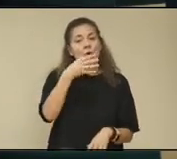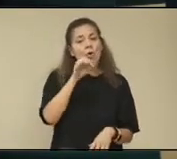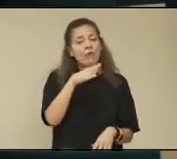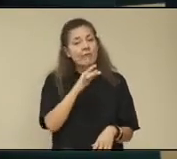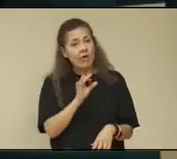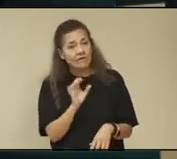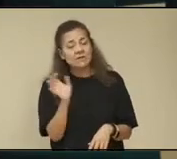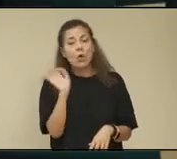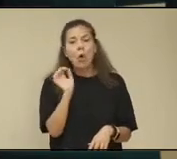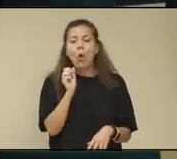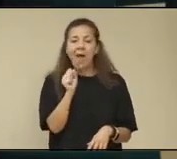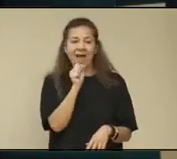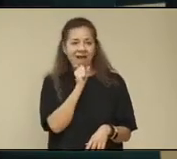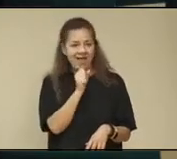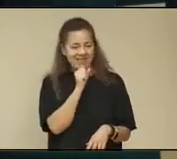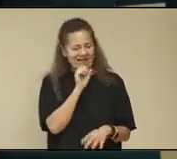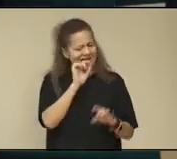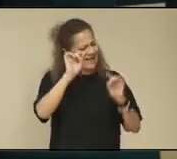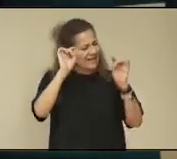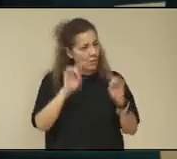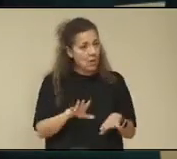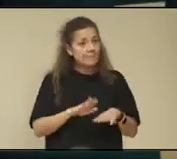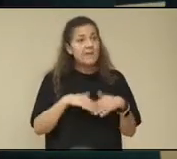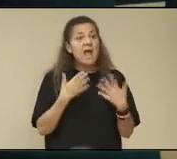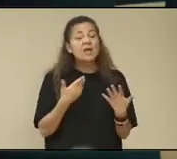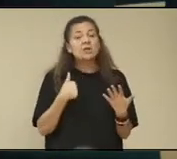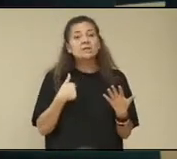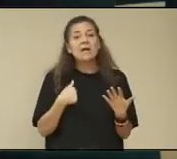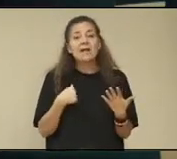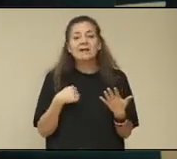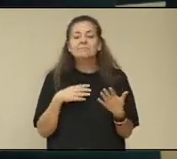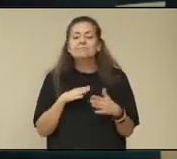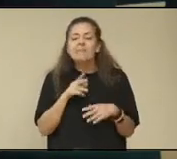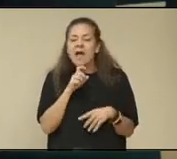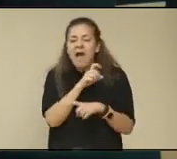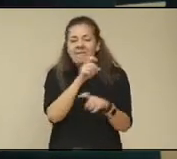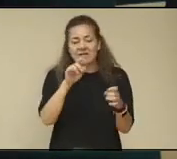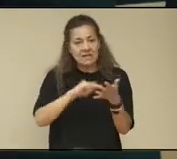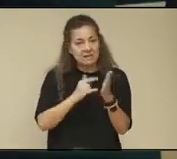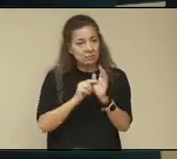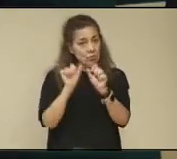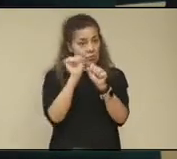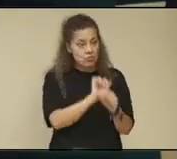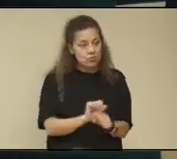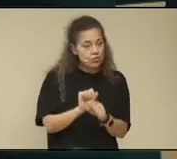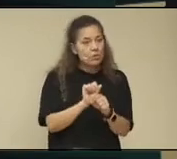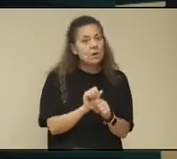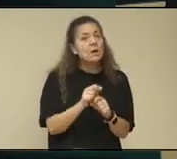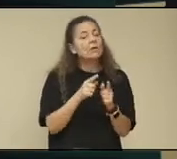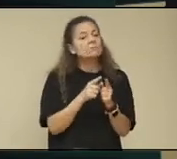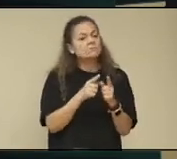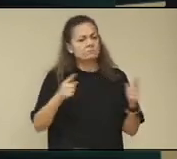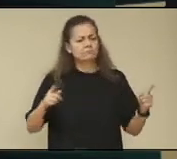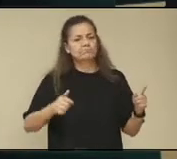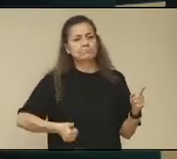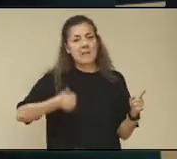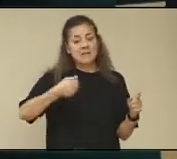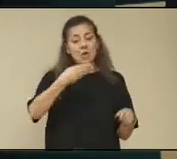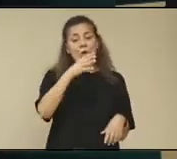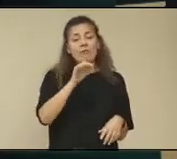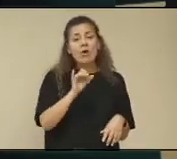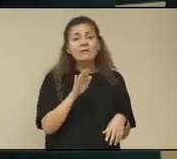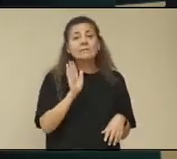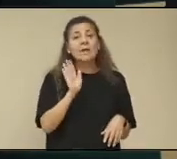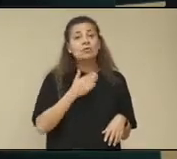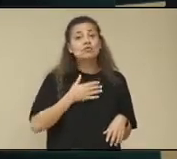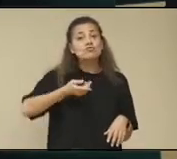como las ancianas. Exactamente, hace un llamamiento al sistema inmunológico y tarda más en desarrollar la enfermedad. Bovis, pero la